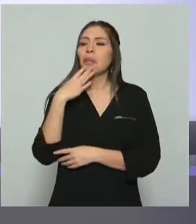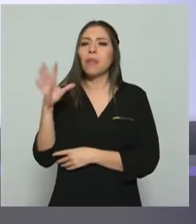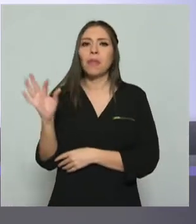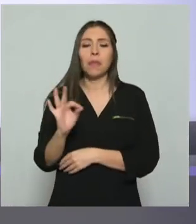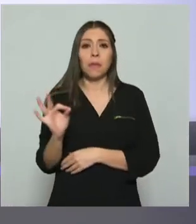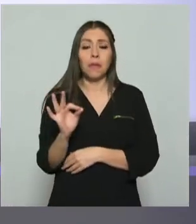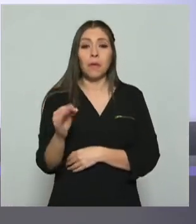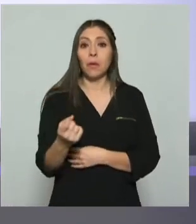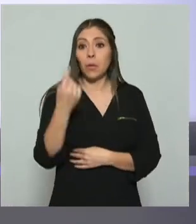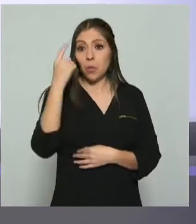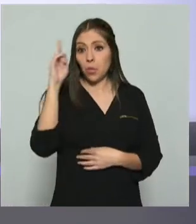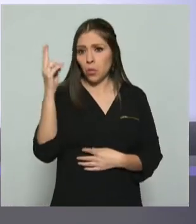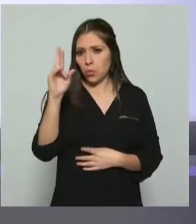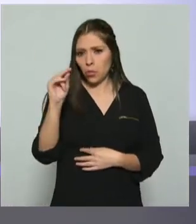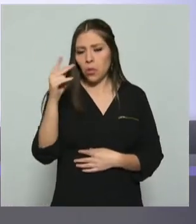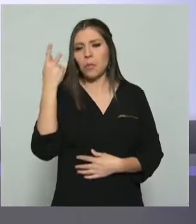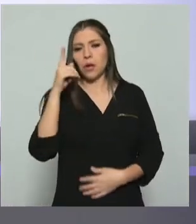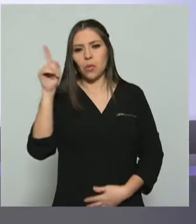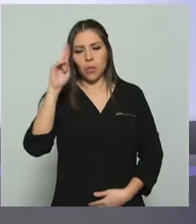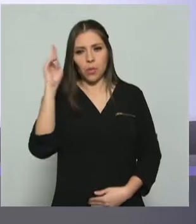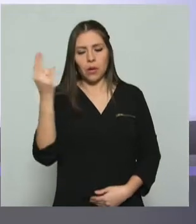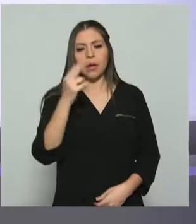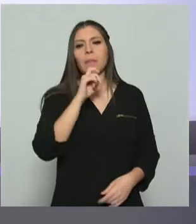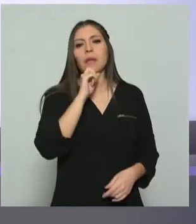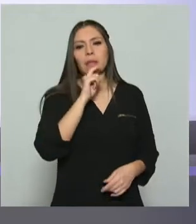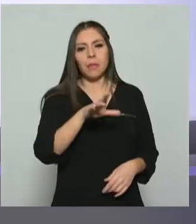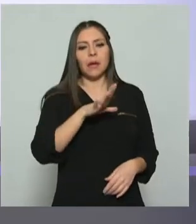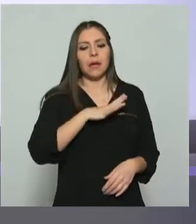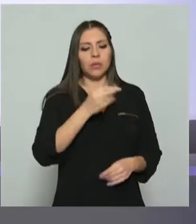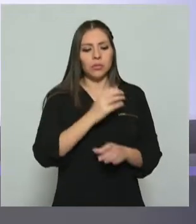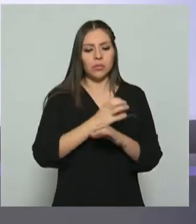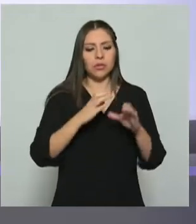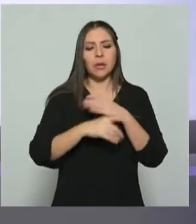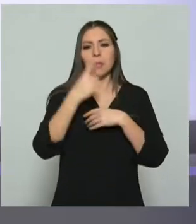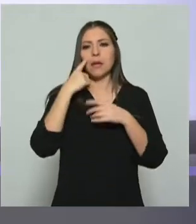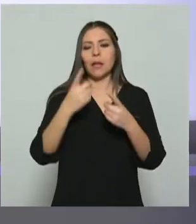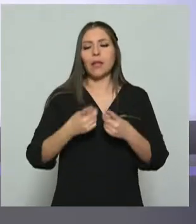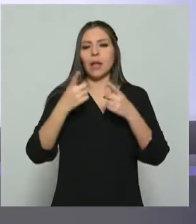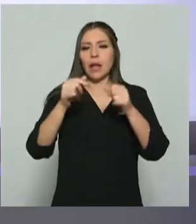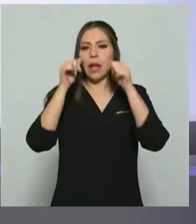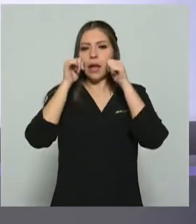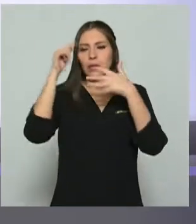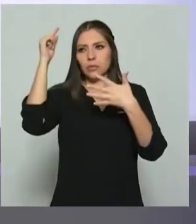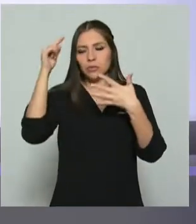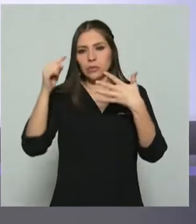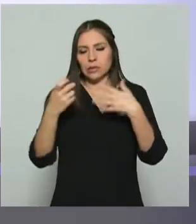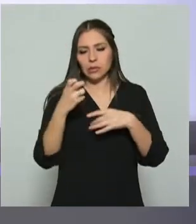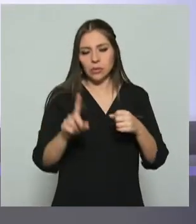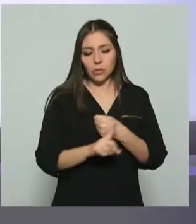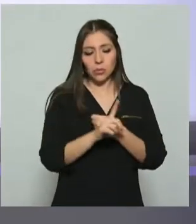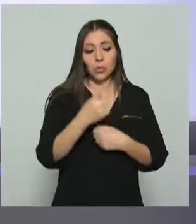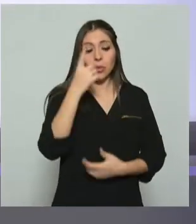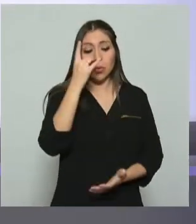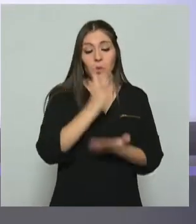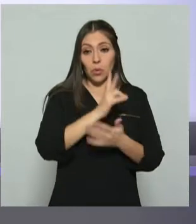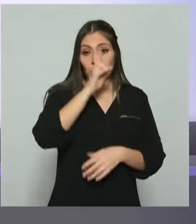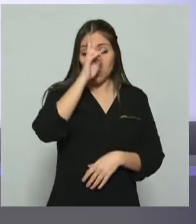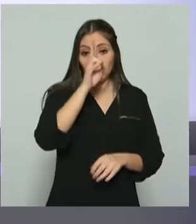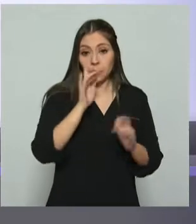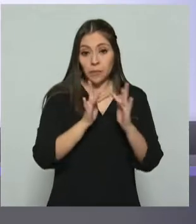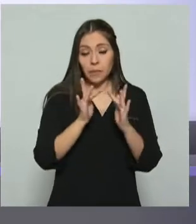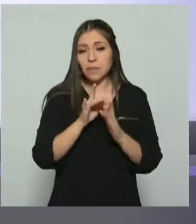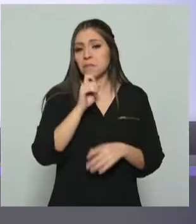UNAM tiene incluso ya herramientas necesarias para atender este tipo de casos, no solamente en el caso de violencia digital, sino todos los